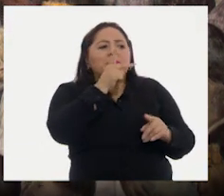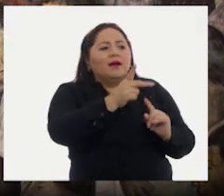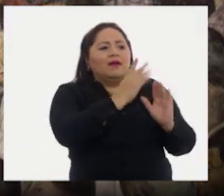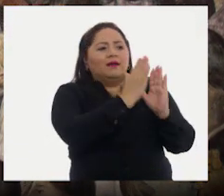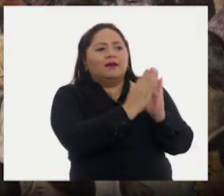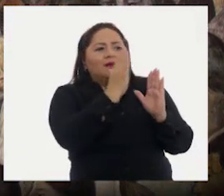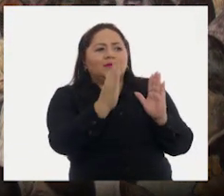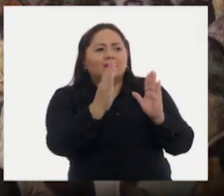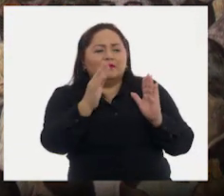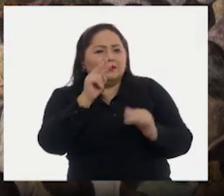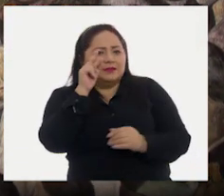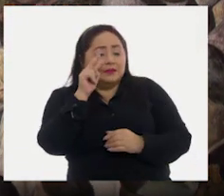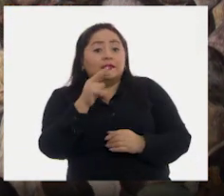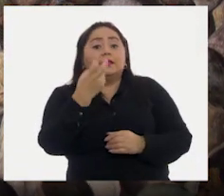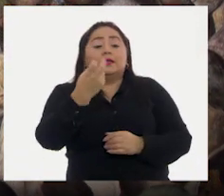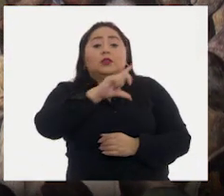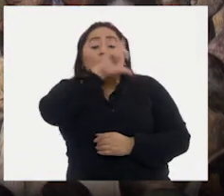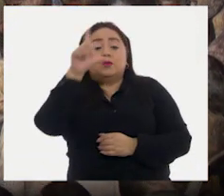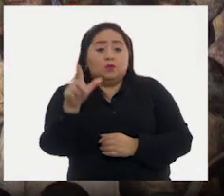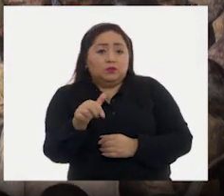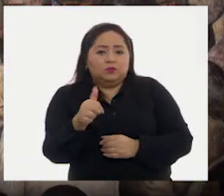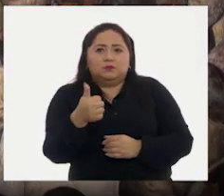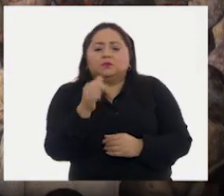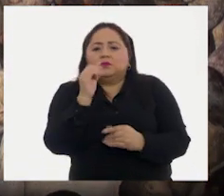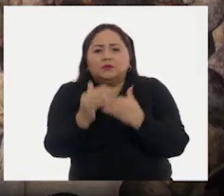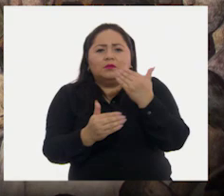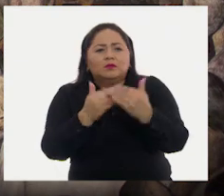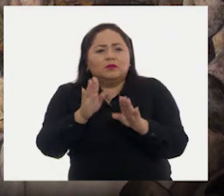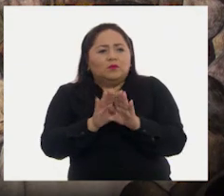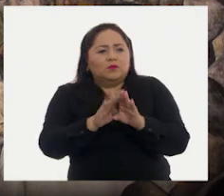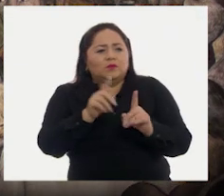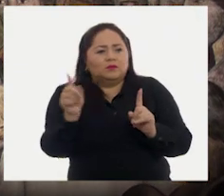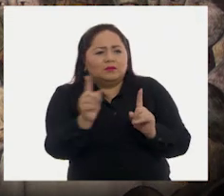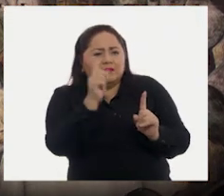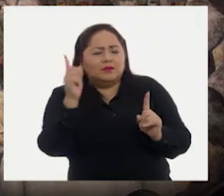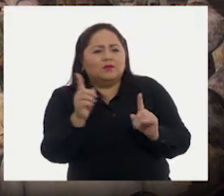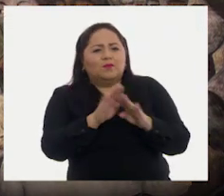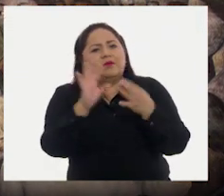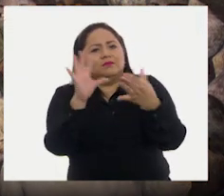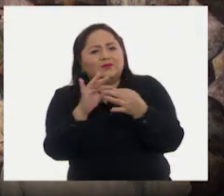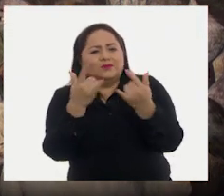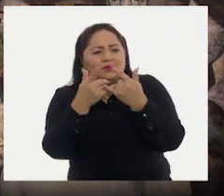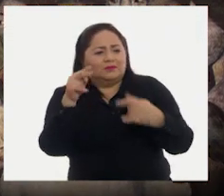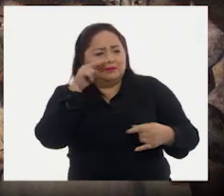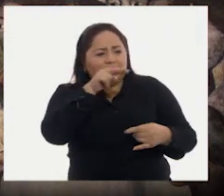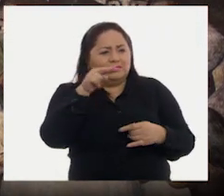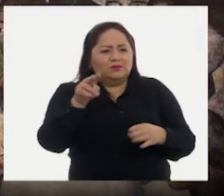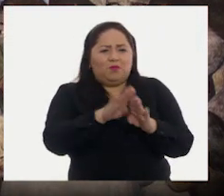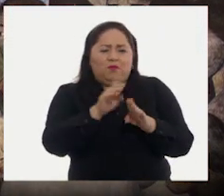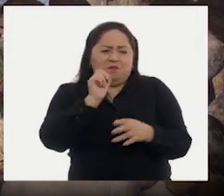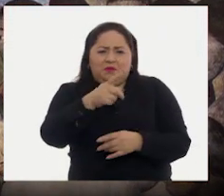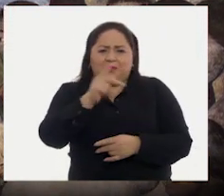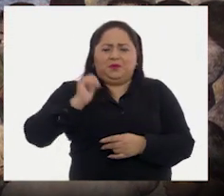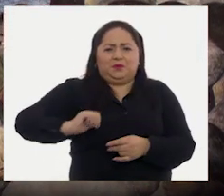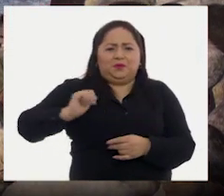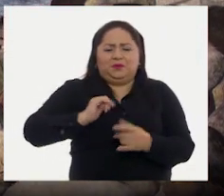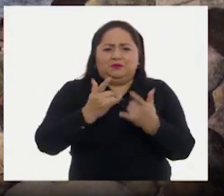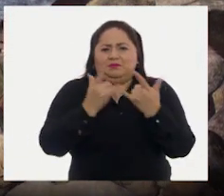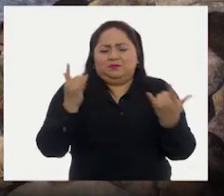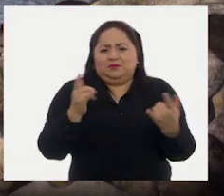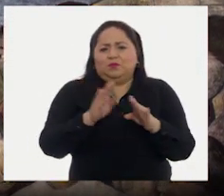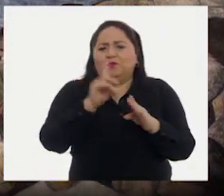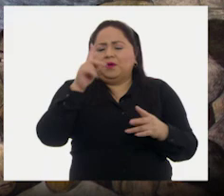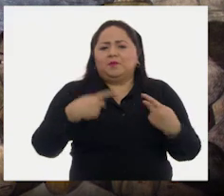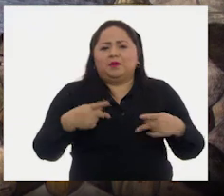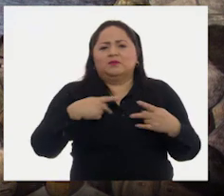corrido, ¿no?, y va pues entre rimando, contando la historia como la cuenta pues un